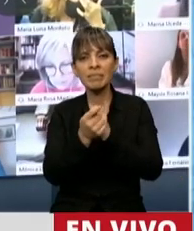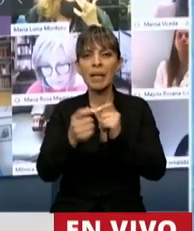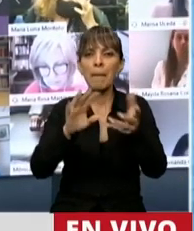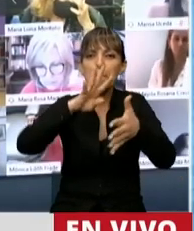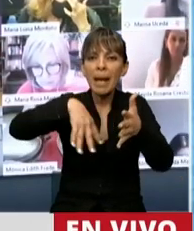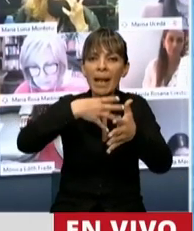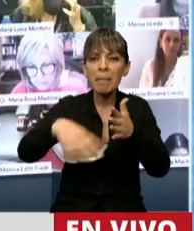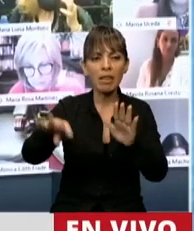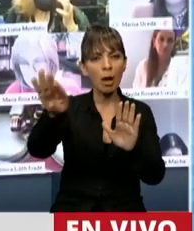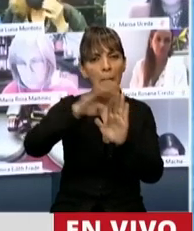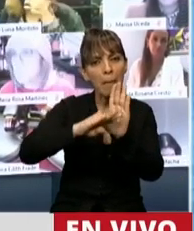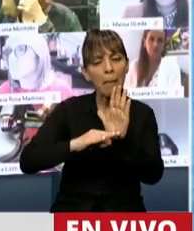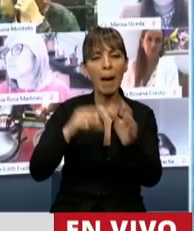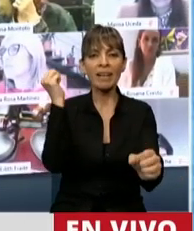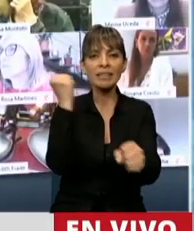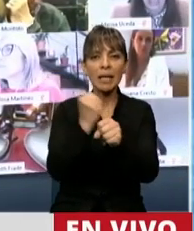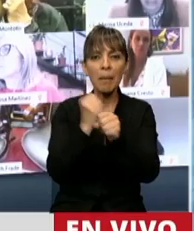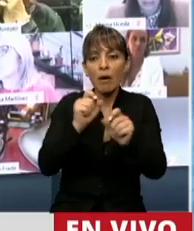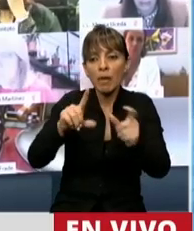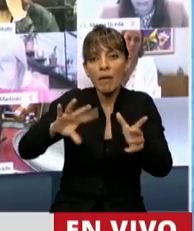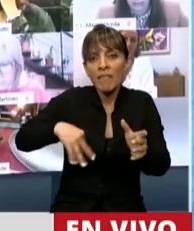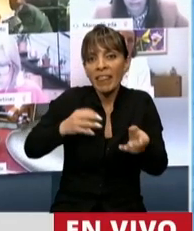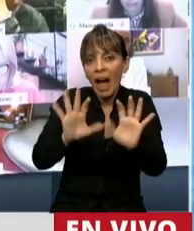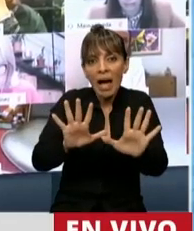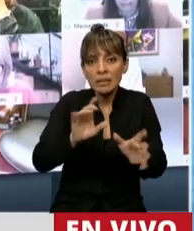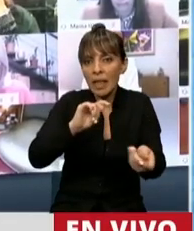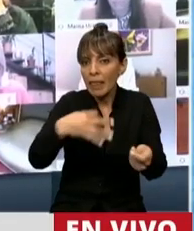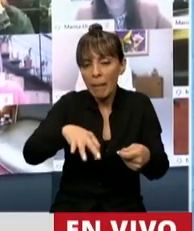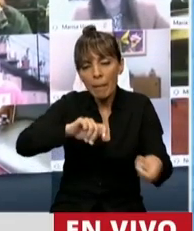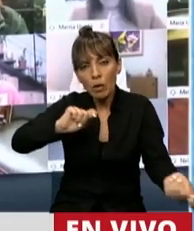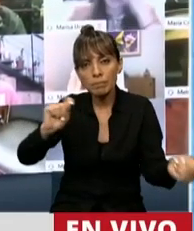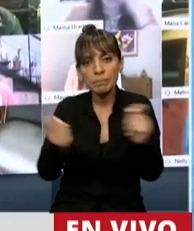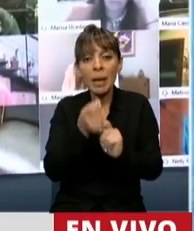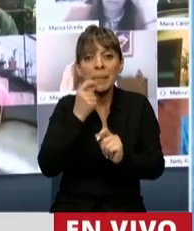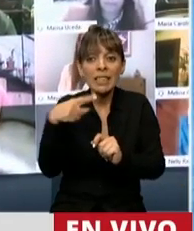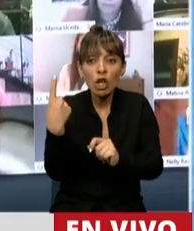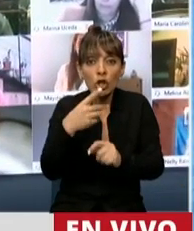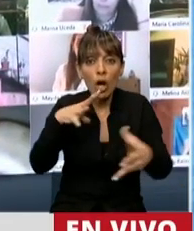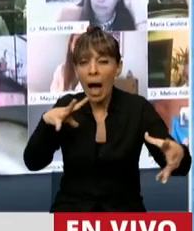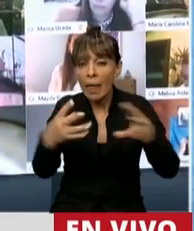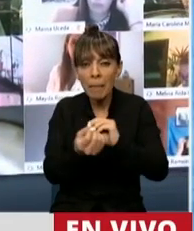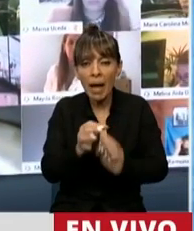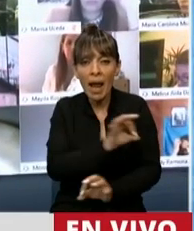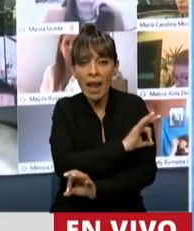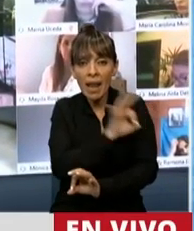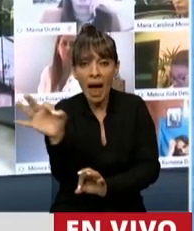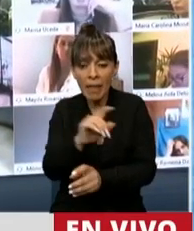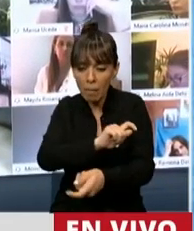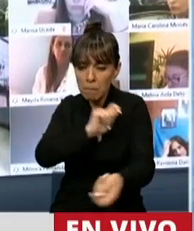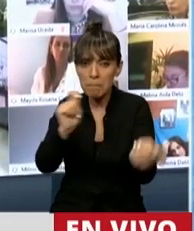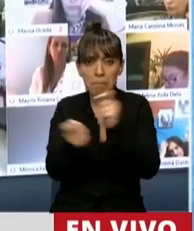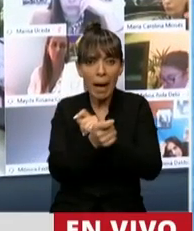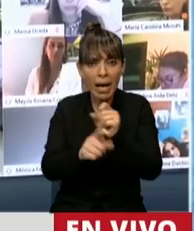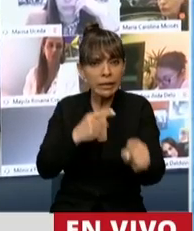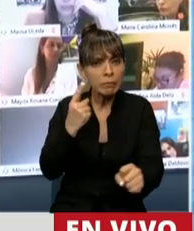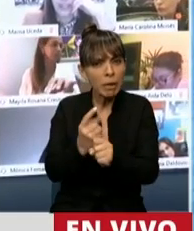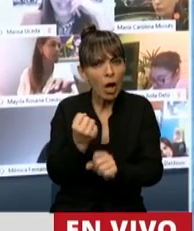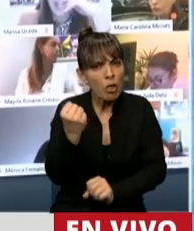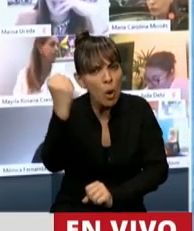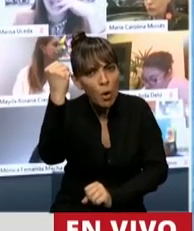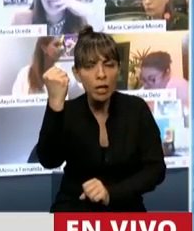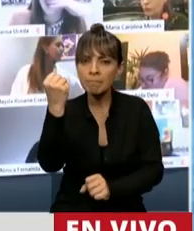la vida humana, ya que de otra forma, si no logramos adaptarnos a los tiempos que corren, no seremos capaces de